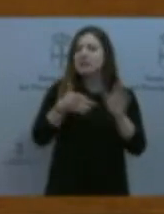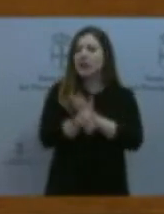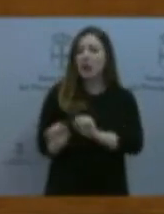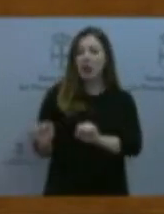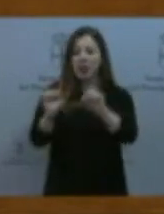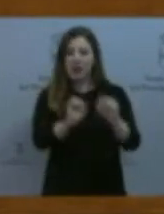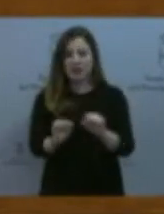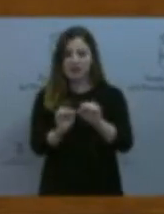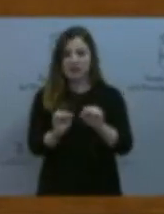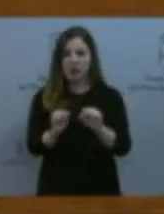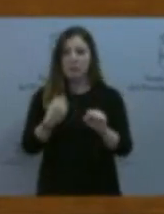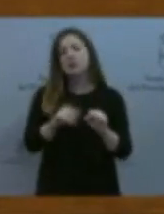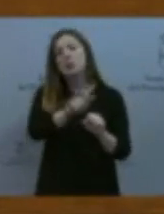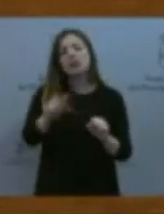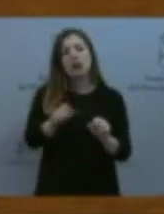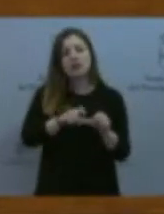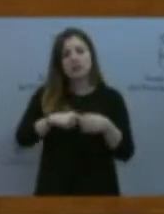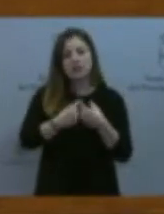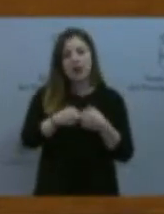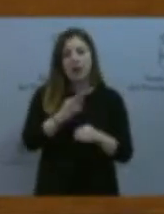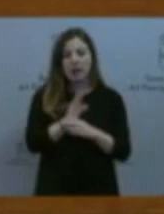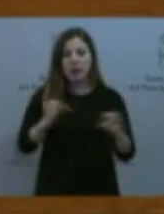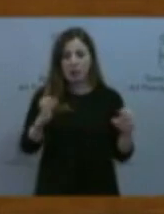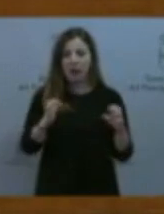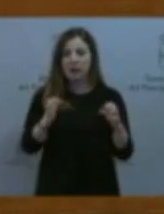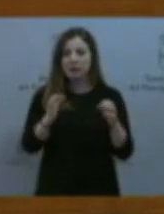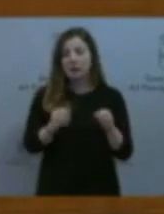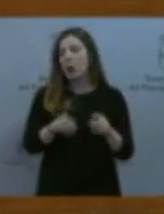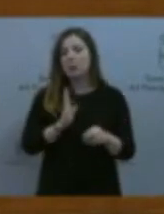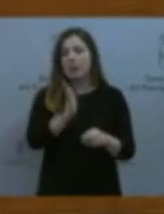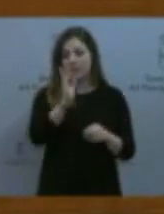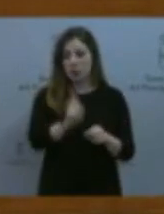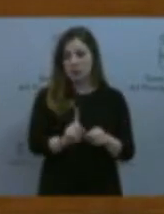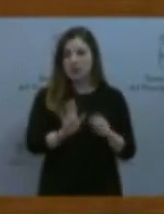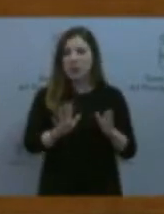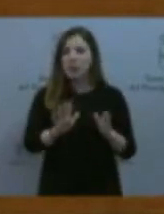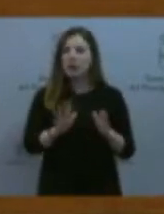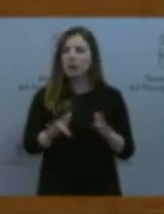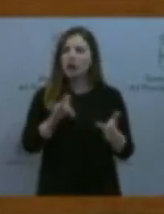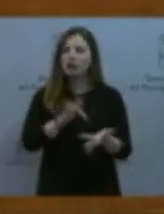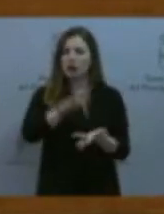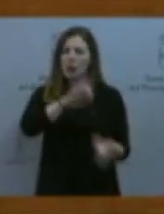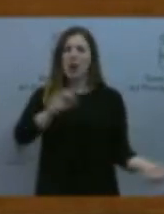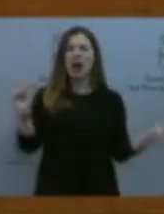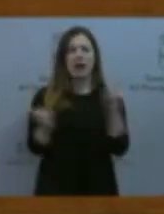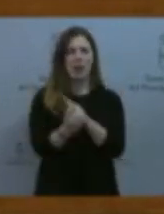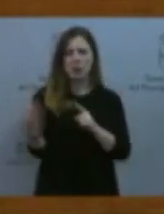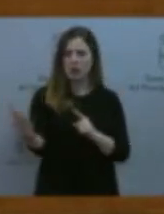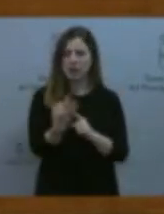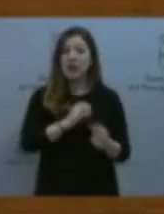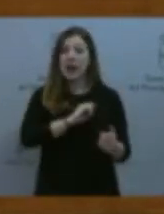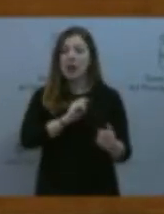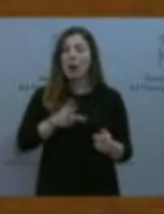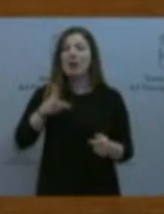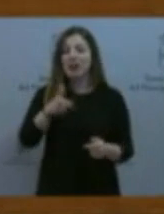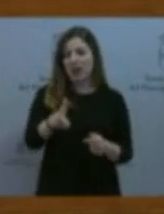que no parece estar siendo atacada. Lo que sí ha sufrido un gran revés es la legitimidad de los servidores públicos y